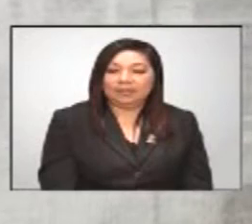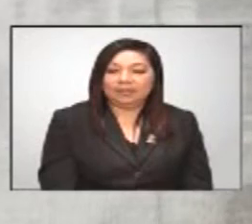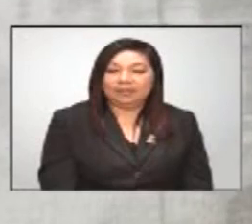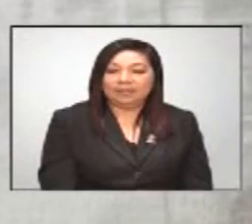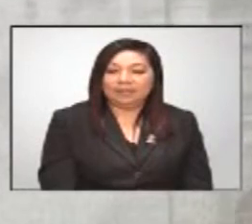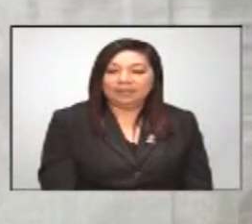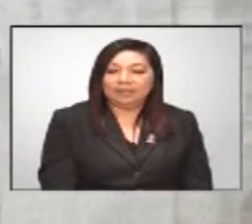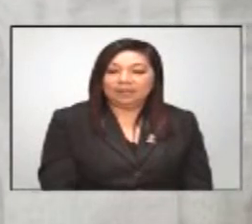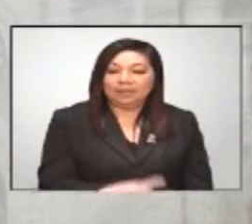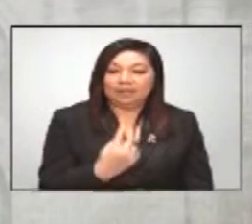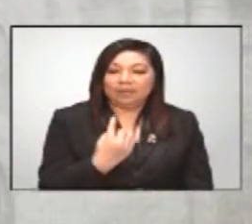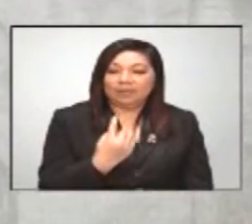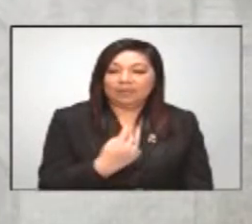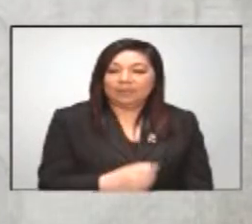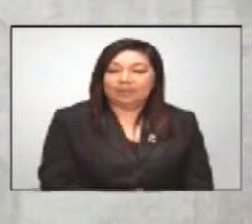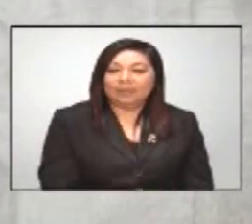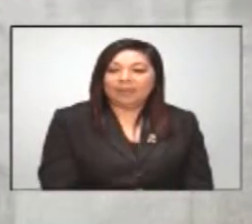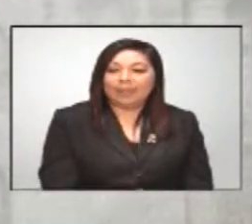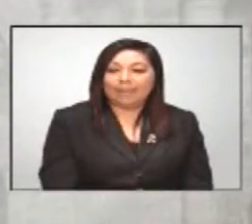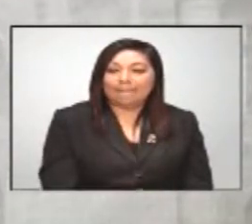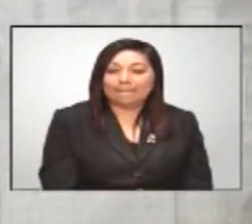Lista número uno.